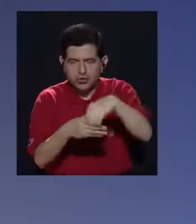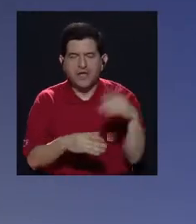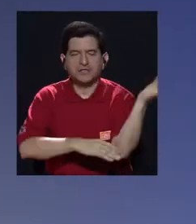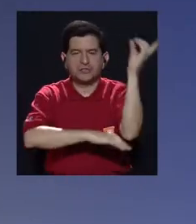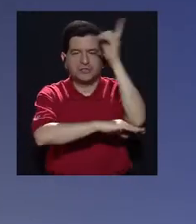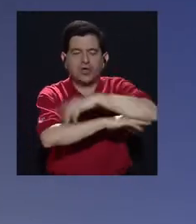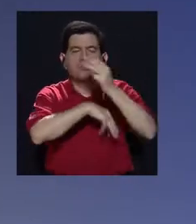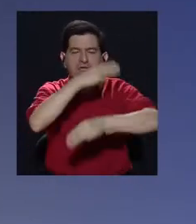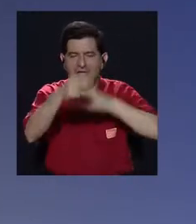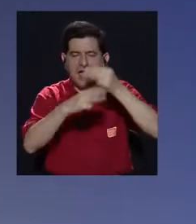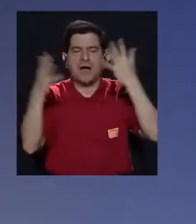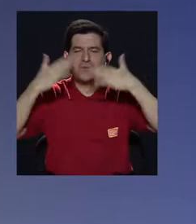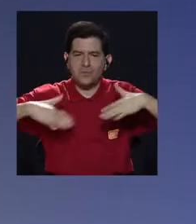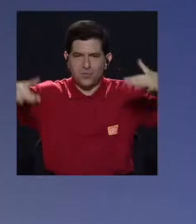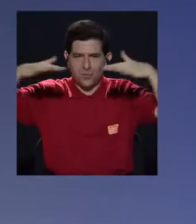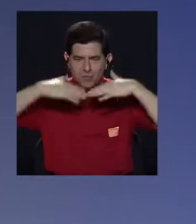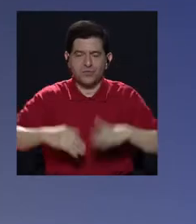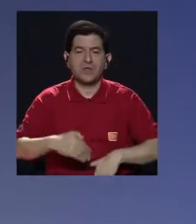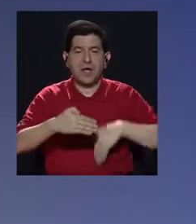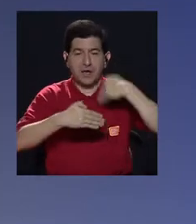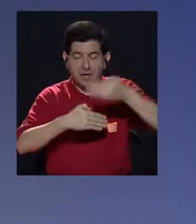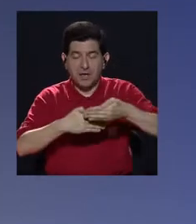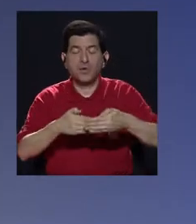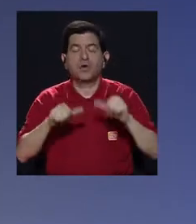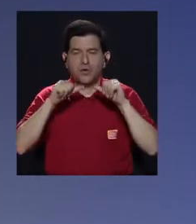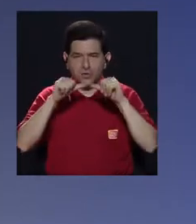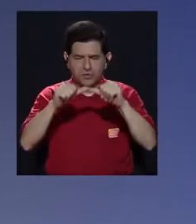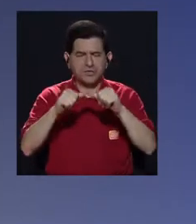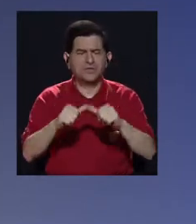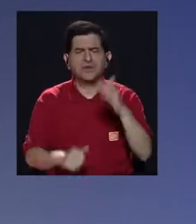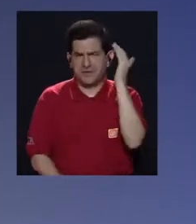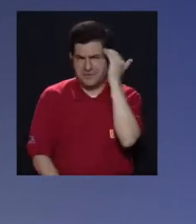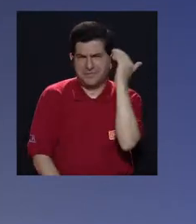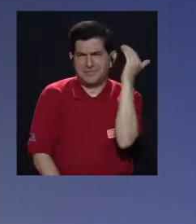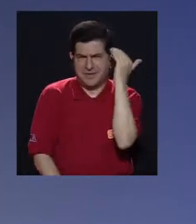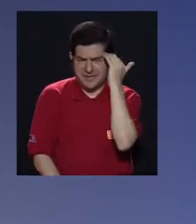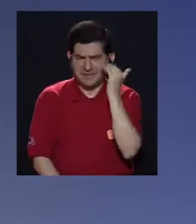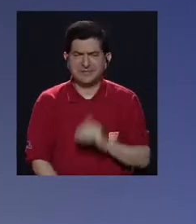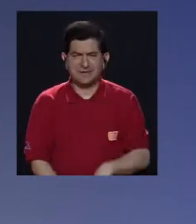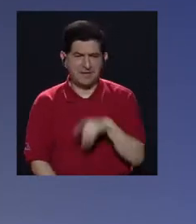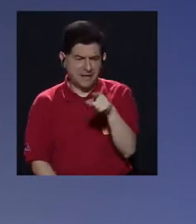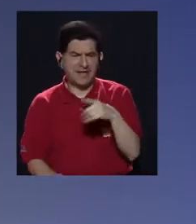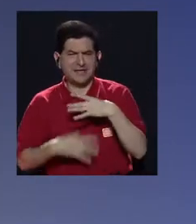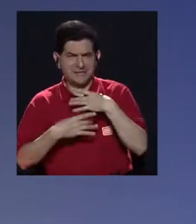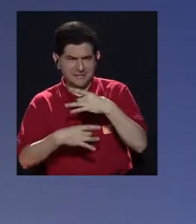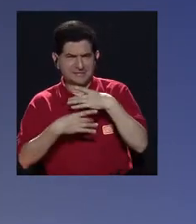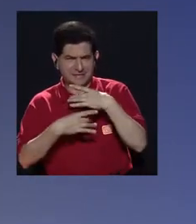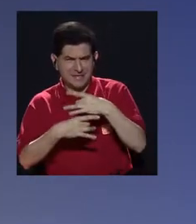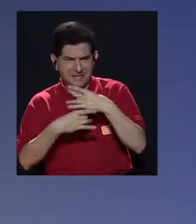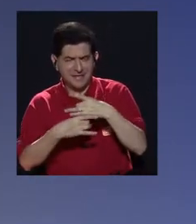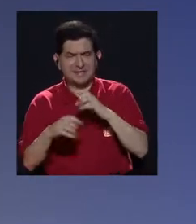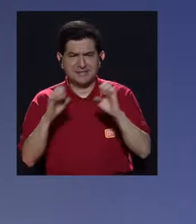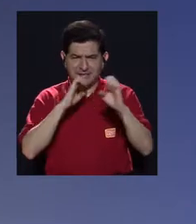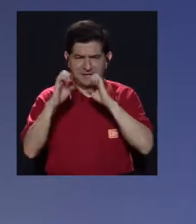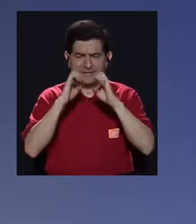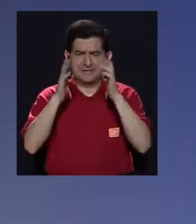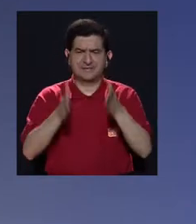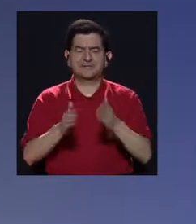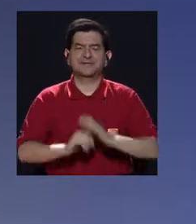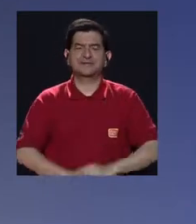en el contexto del día mundial del ambiente y después del bolso volvemos para seguir conociendo a esta interesante